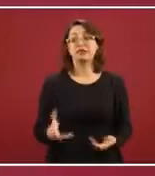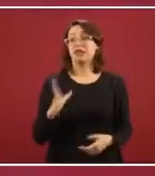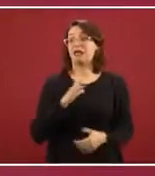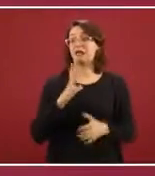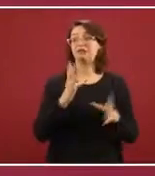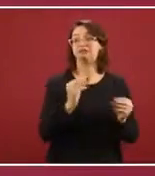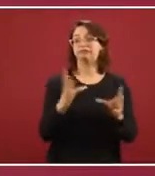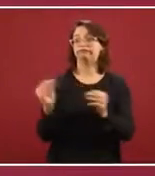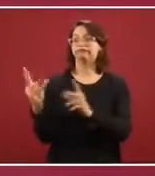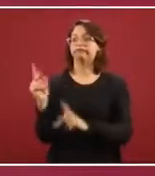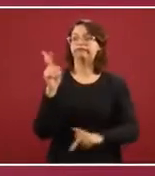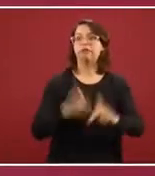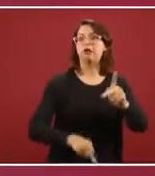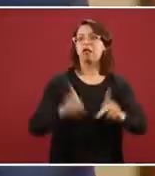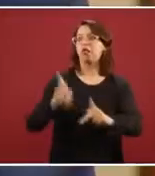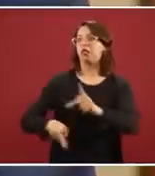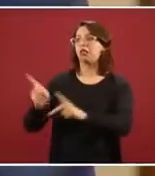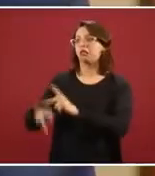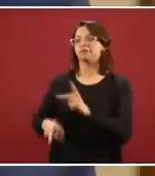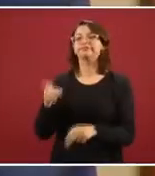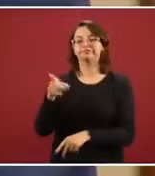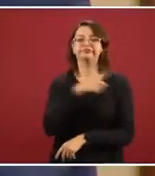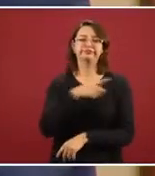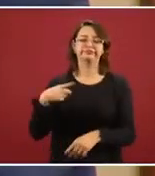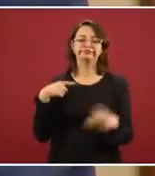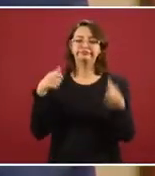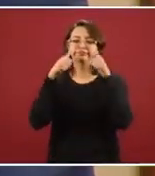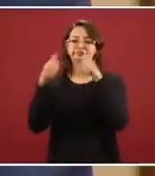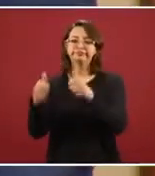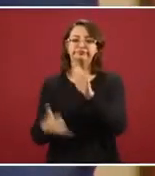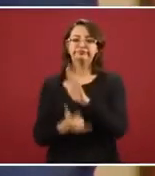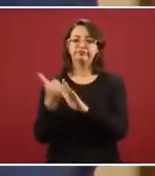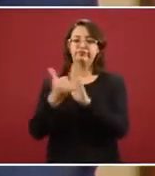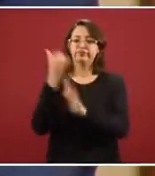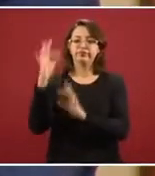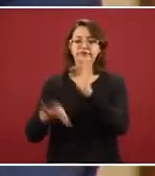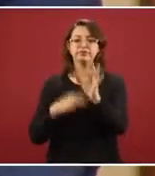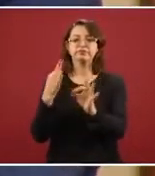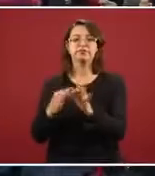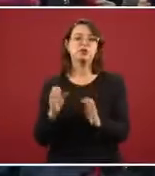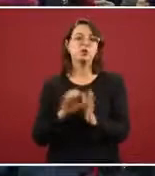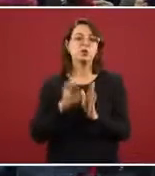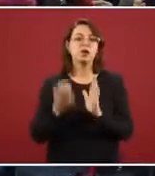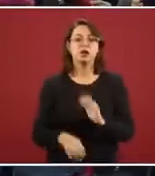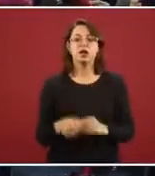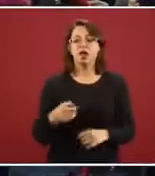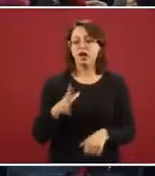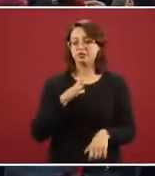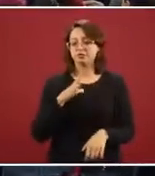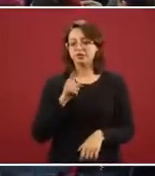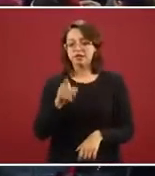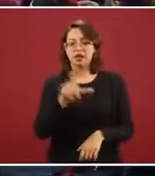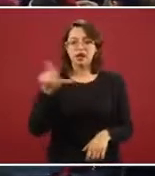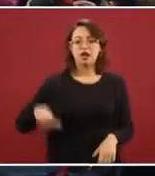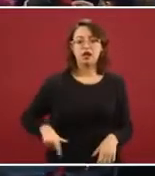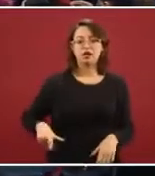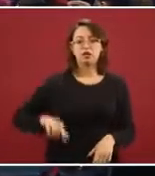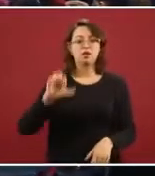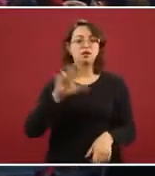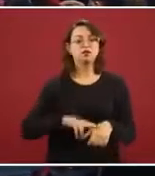los ya iniciales aquí por ejemplo está el gobernador del chihuahua